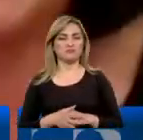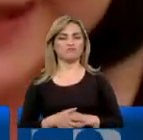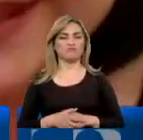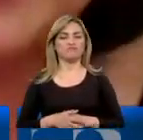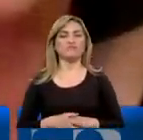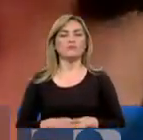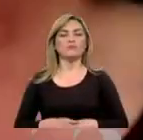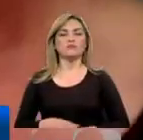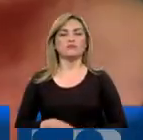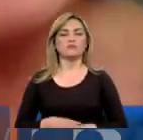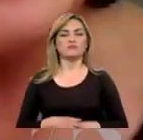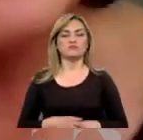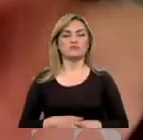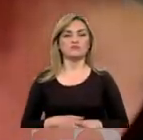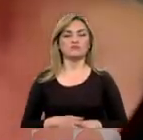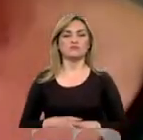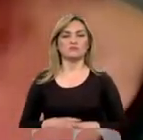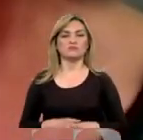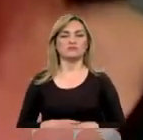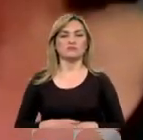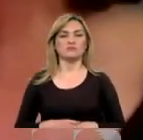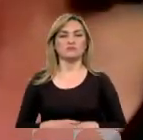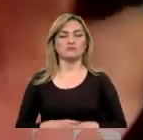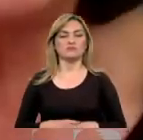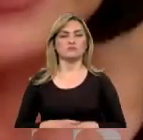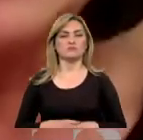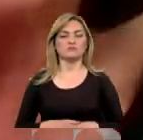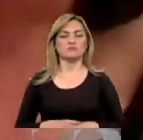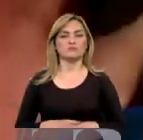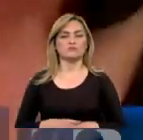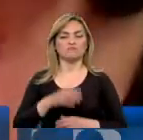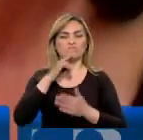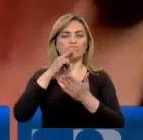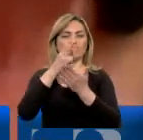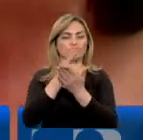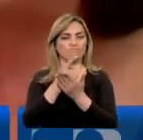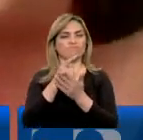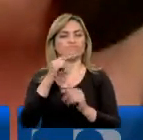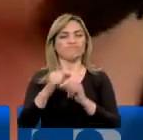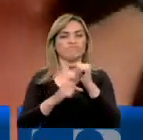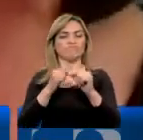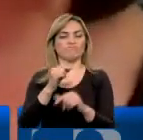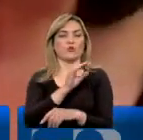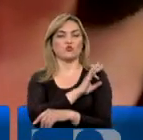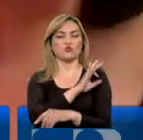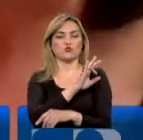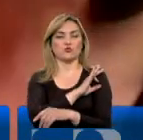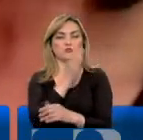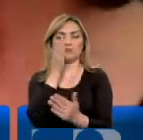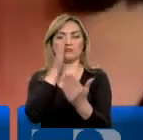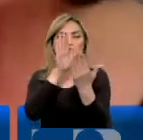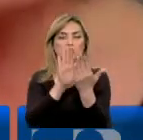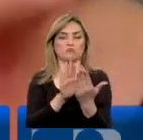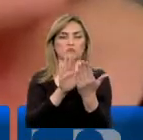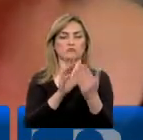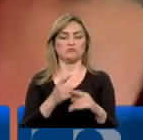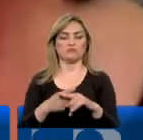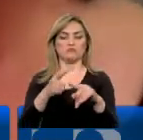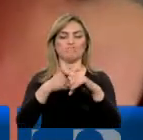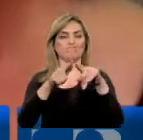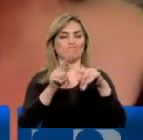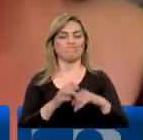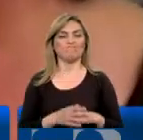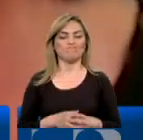Pero sí es cierto que en la medida en que no retornemos ya, al menos con tutorías presenciales, con otras formas